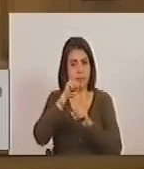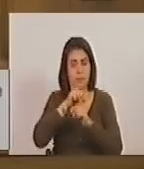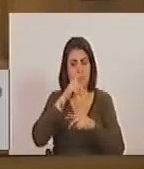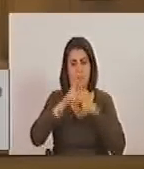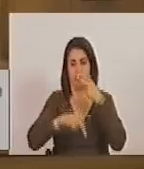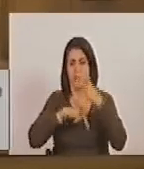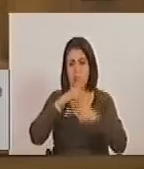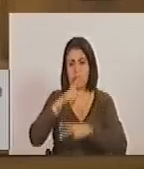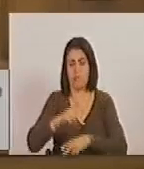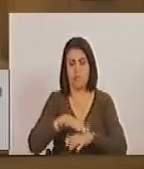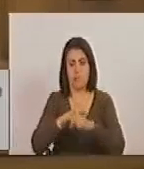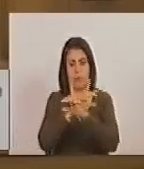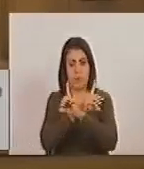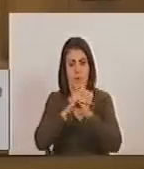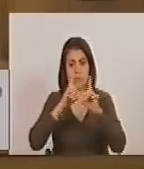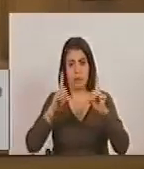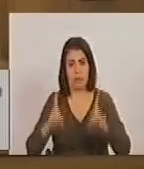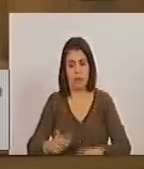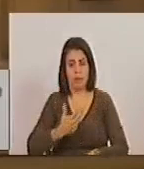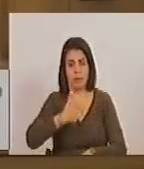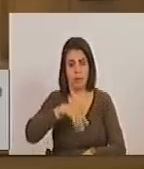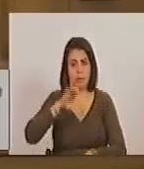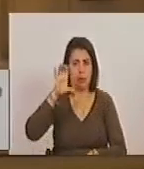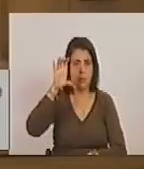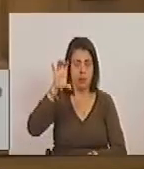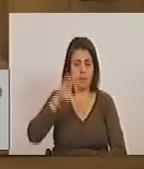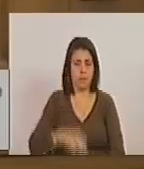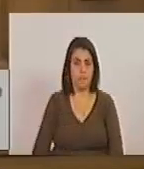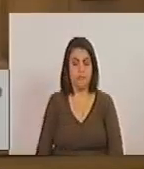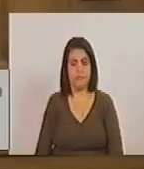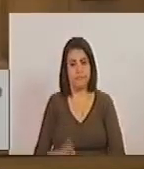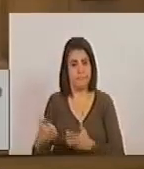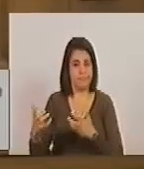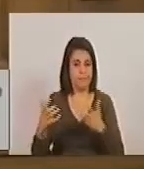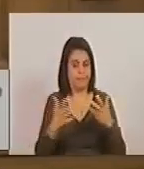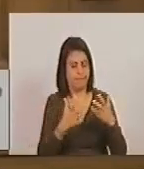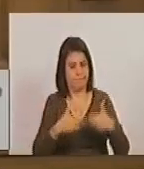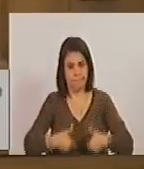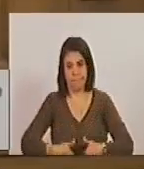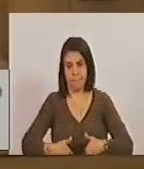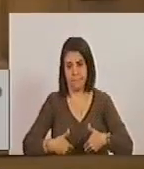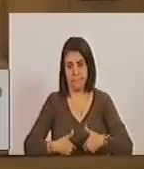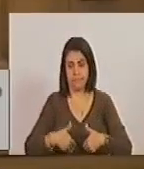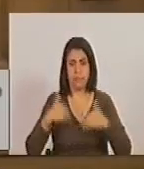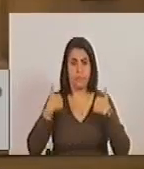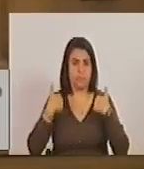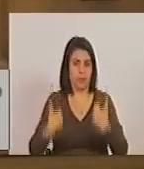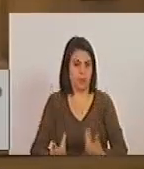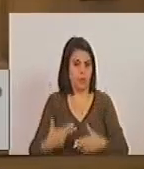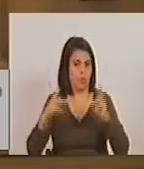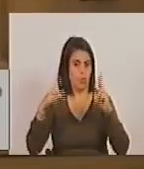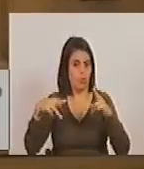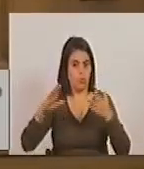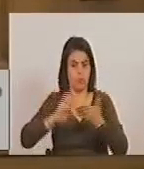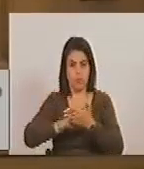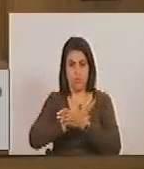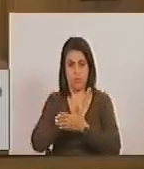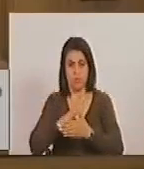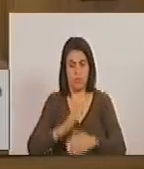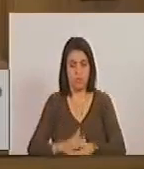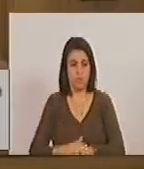política por la democracia de nuestro país, batallando incansablemente por la eliminación de